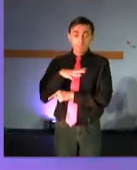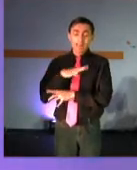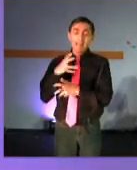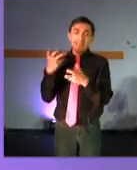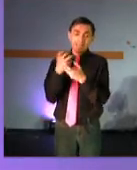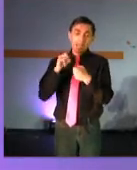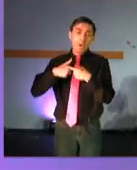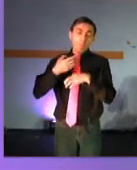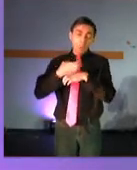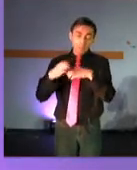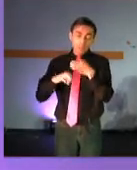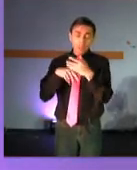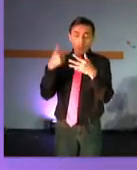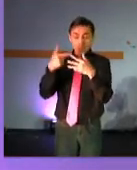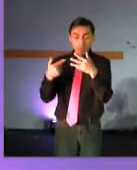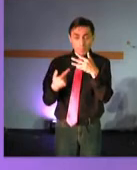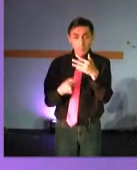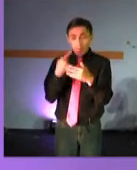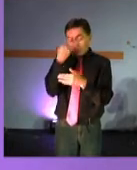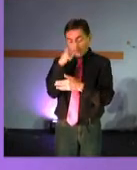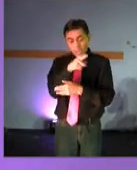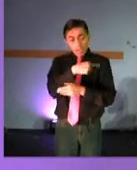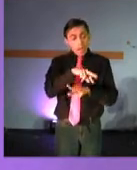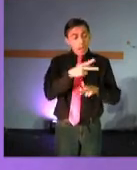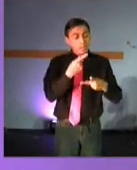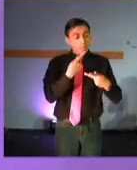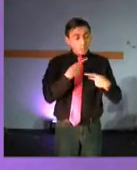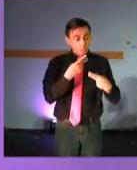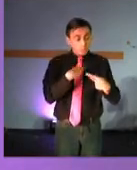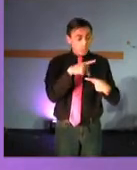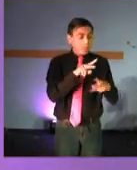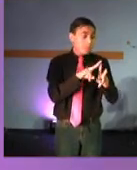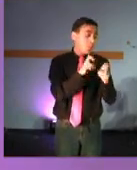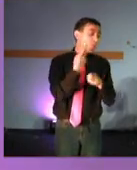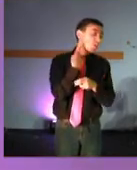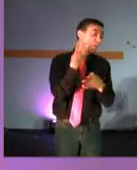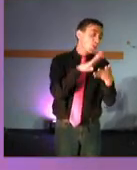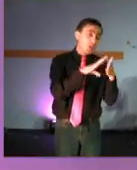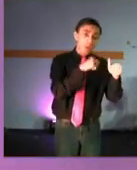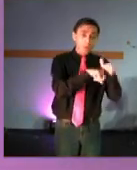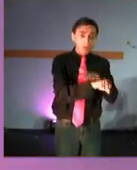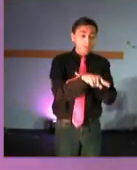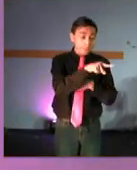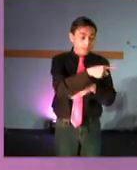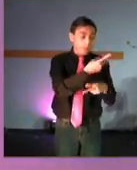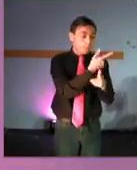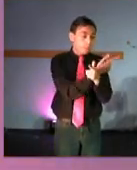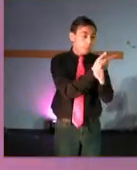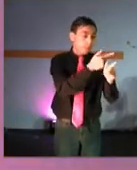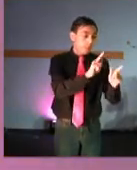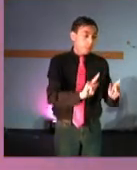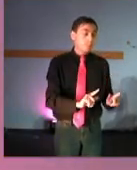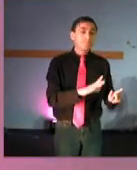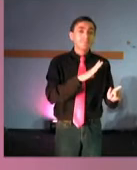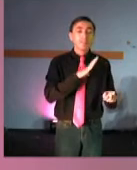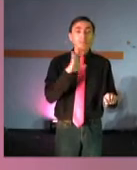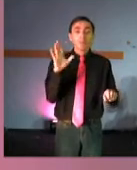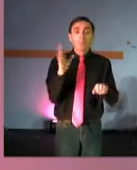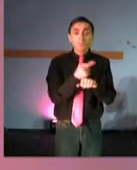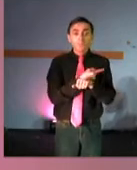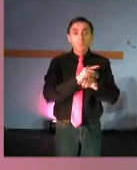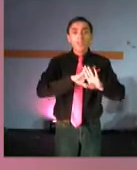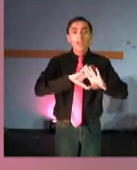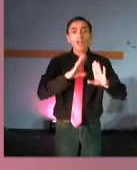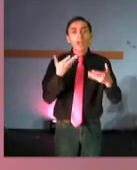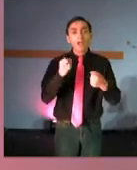acciones espectaculares para liberar a los presos políticos, que adquiere ya un carácter mucho